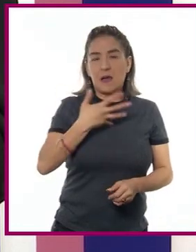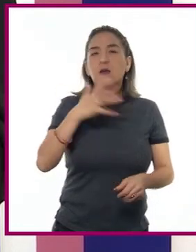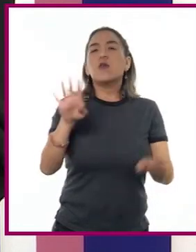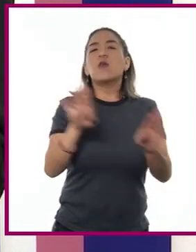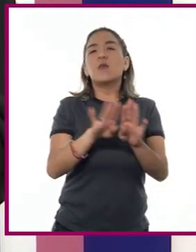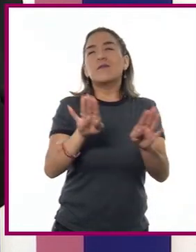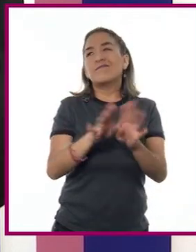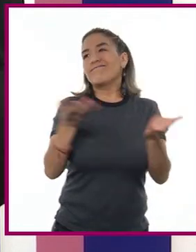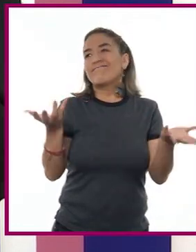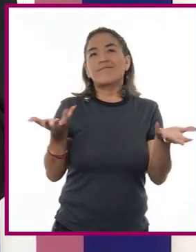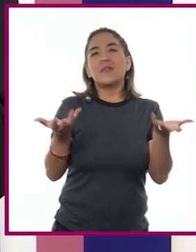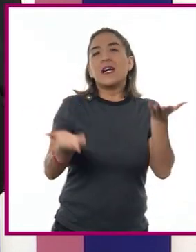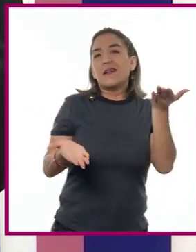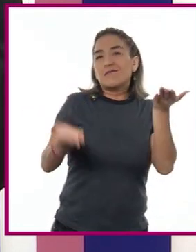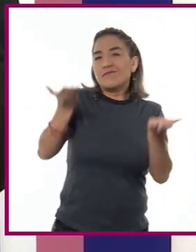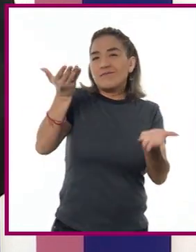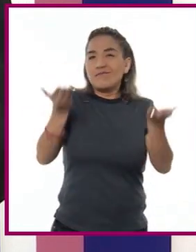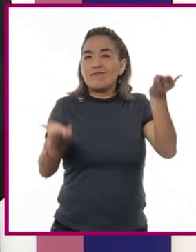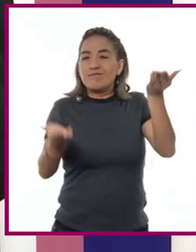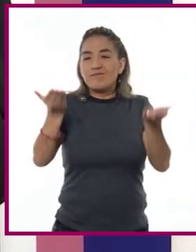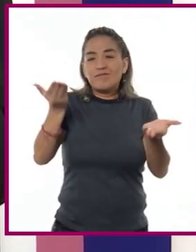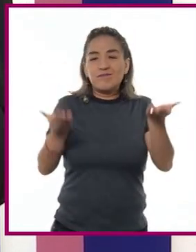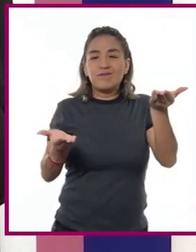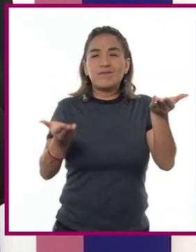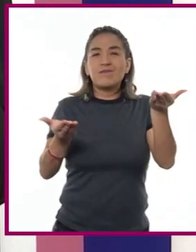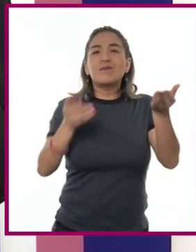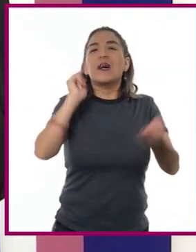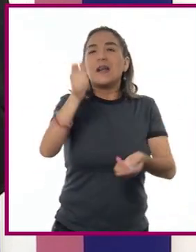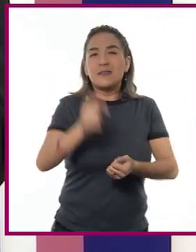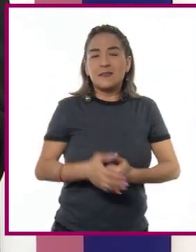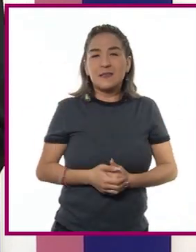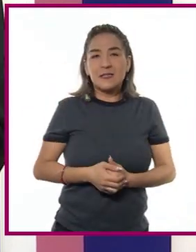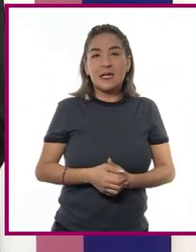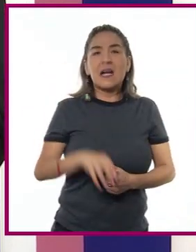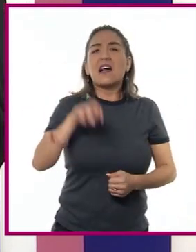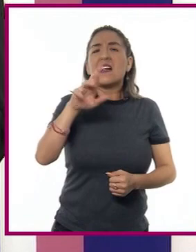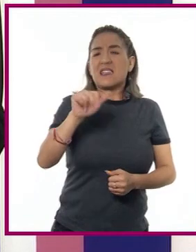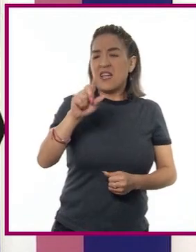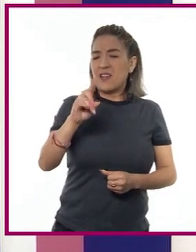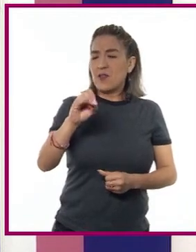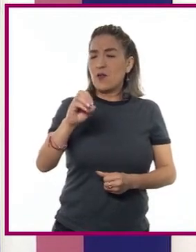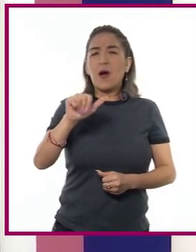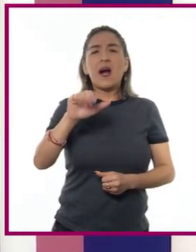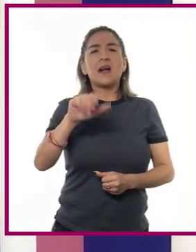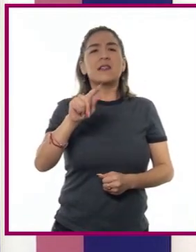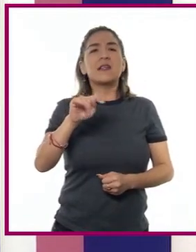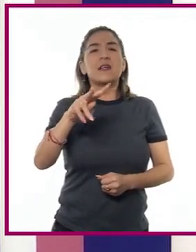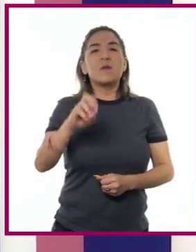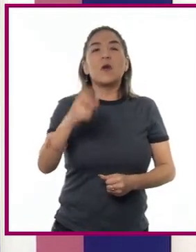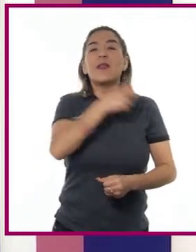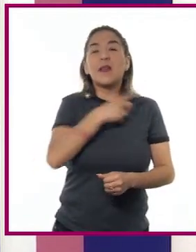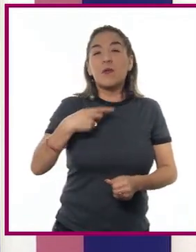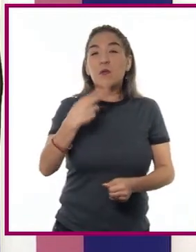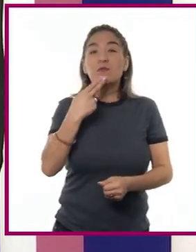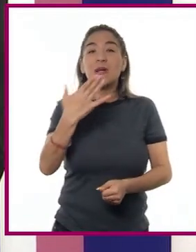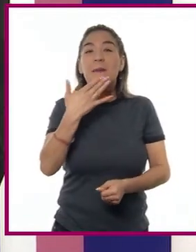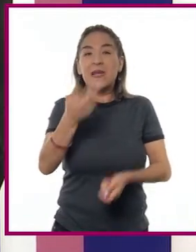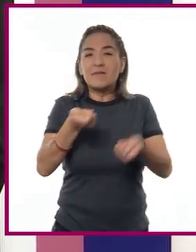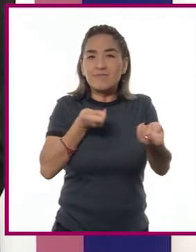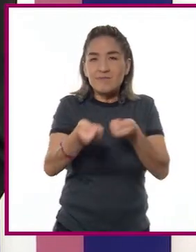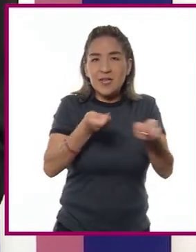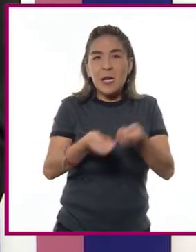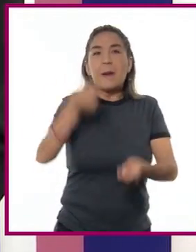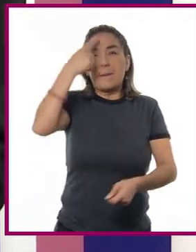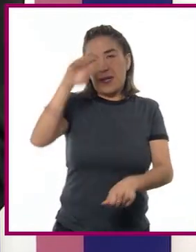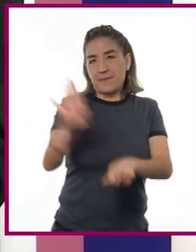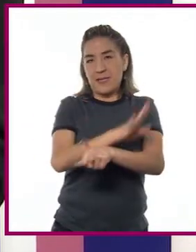en todo en la vida. Claro. Un elemento radioactivo utilizado de manera controlada puede ser benéfico para